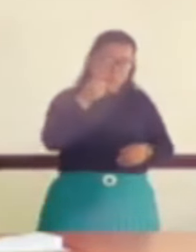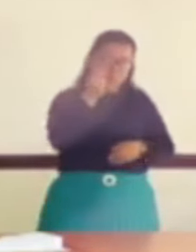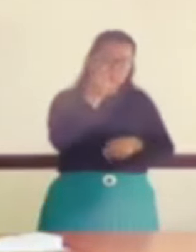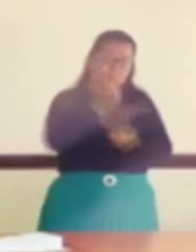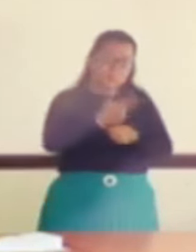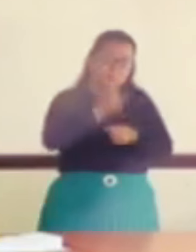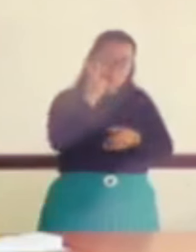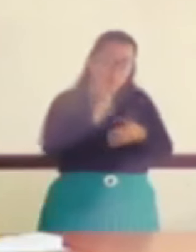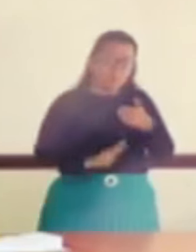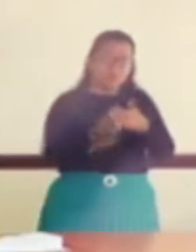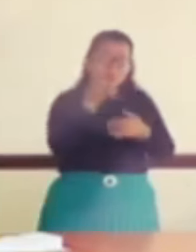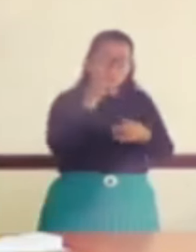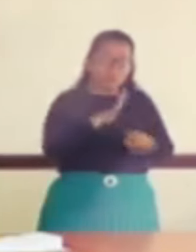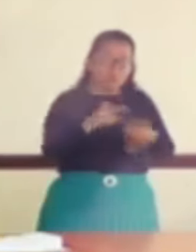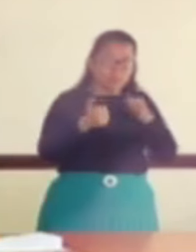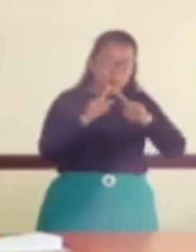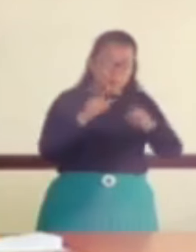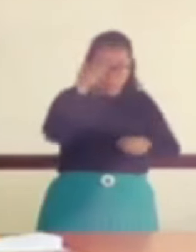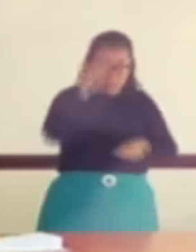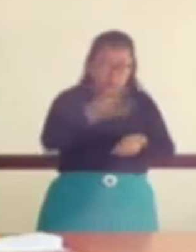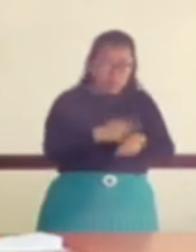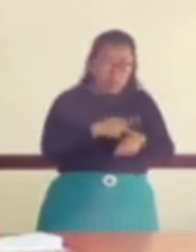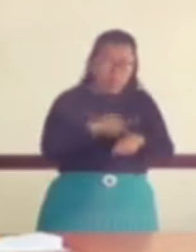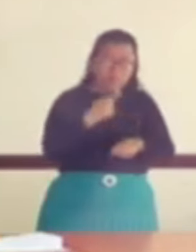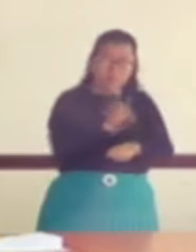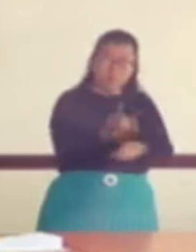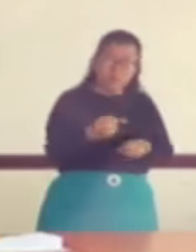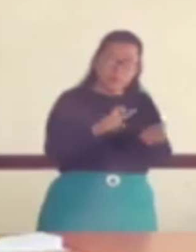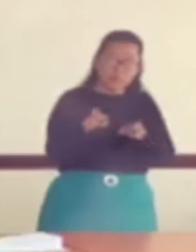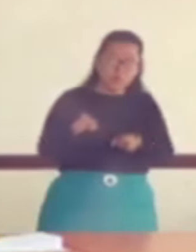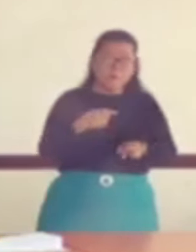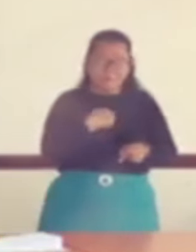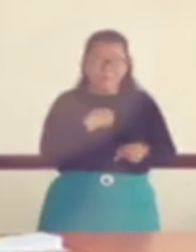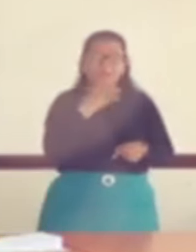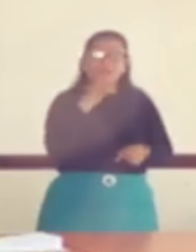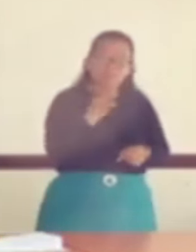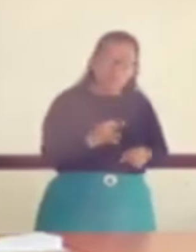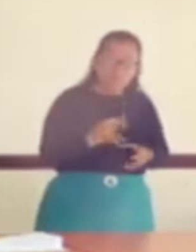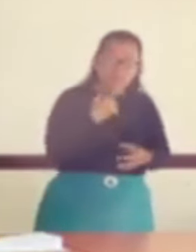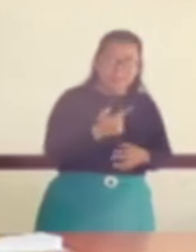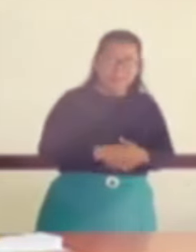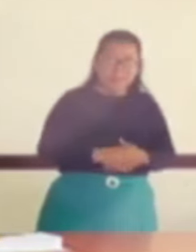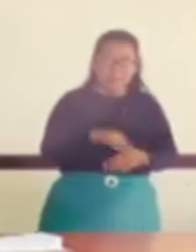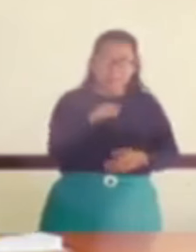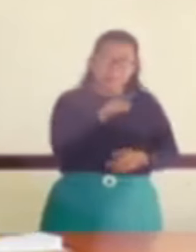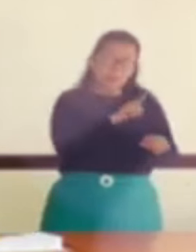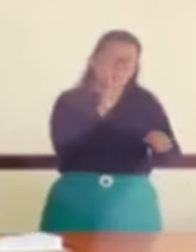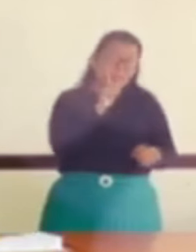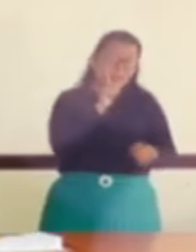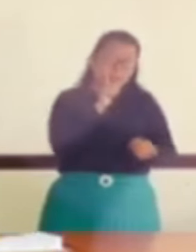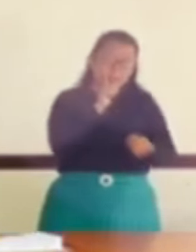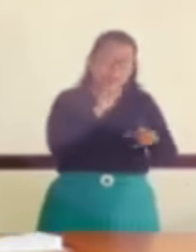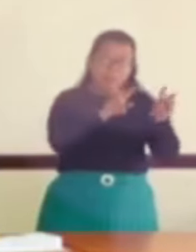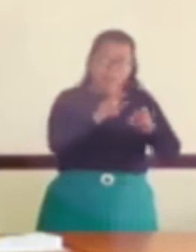también desea hacer algunas preguntas. Muy buenas tardes a cada uno de ustedes. Concretamente para el jefe de novedad que nos